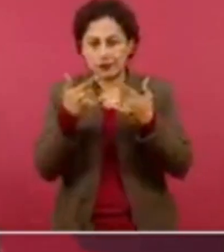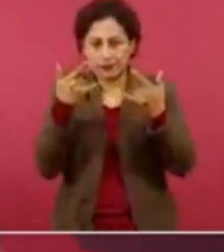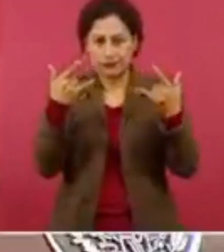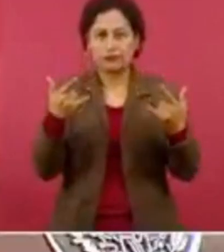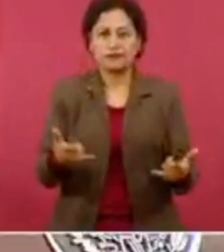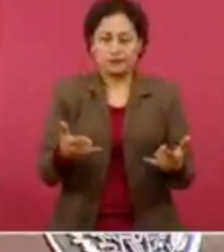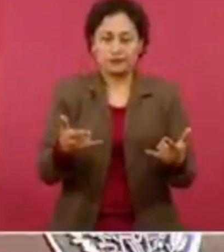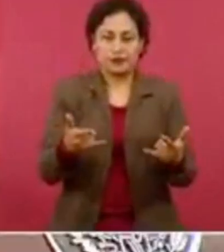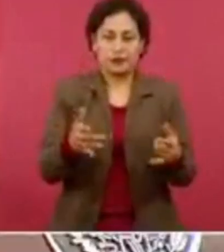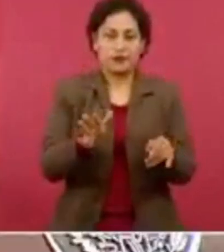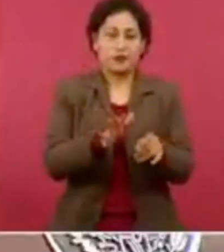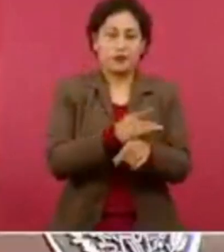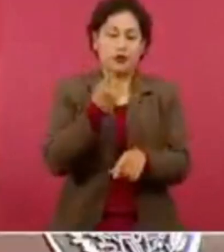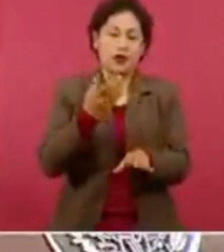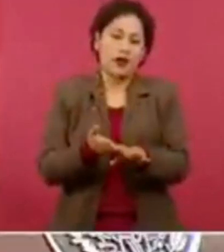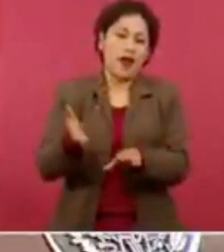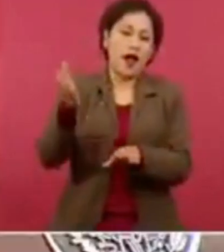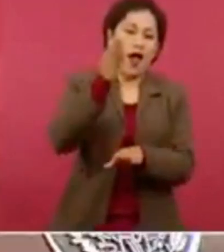intereses